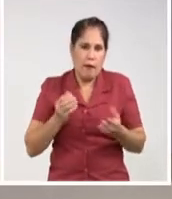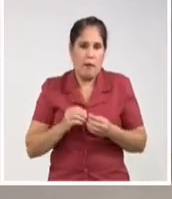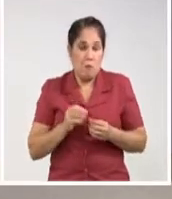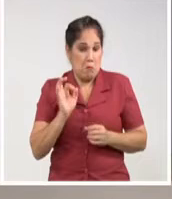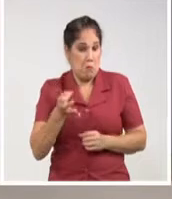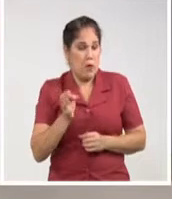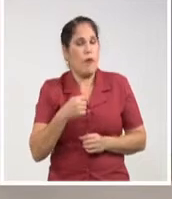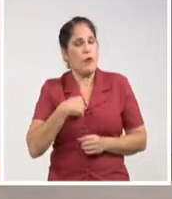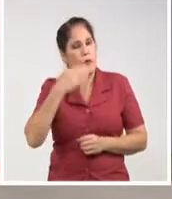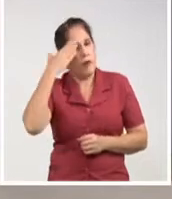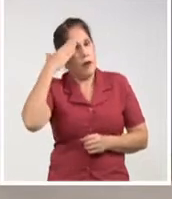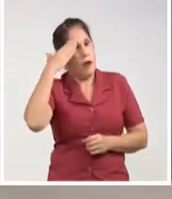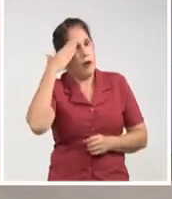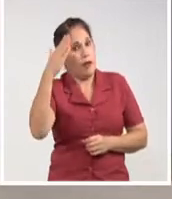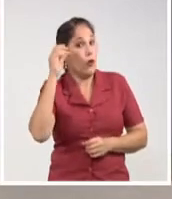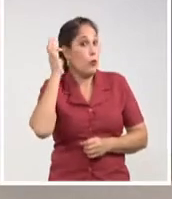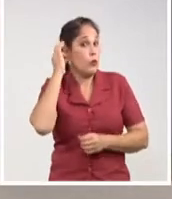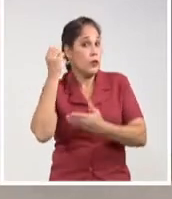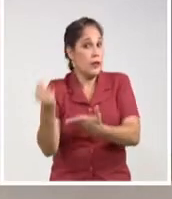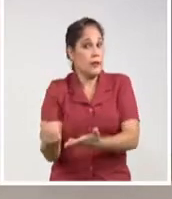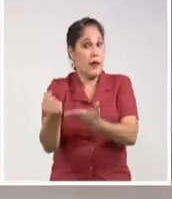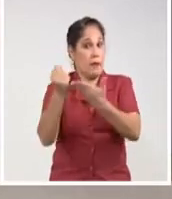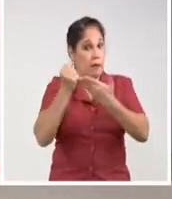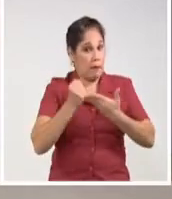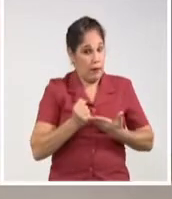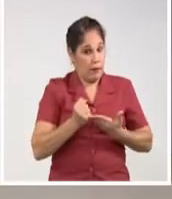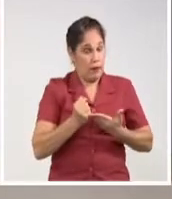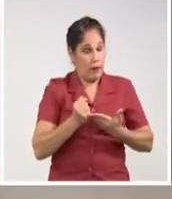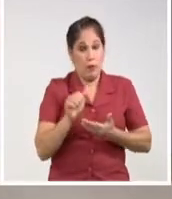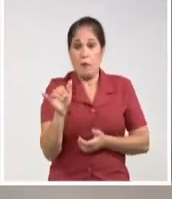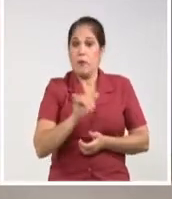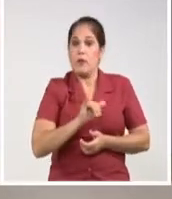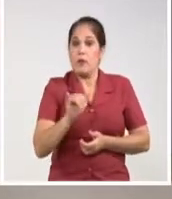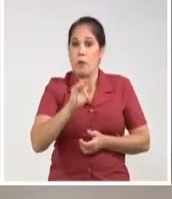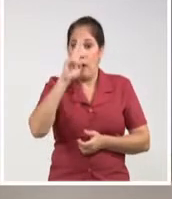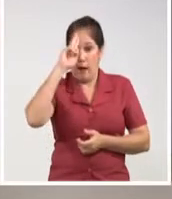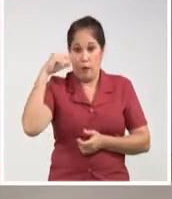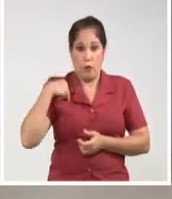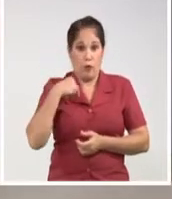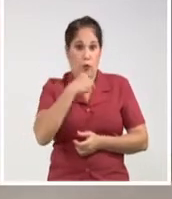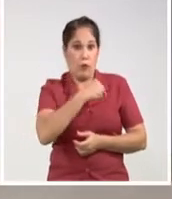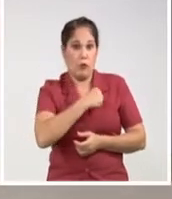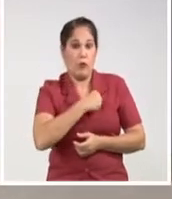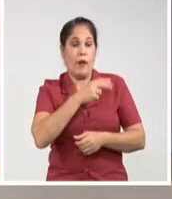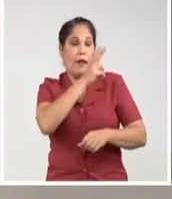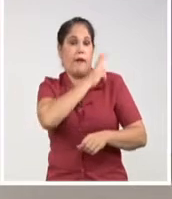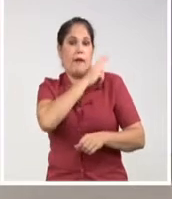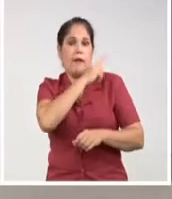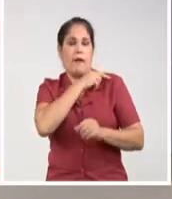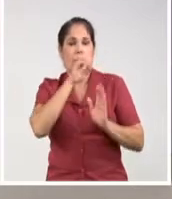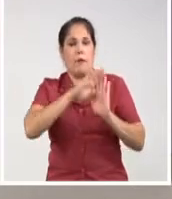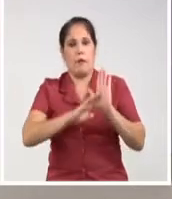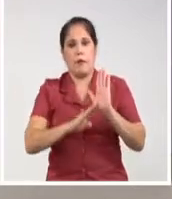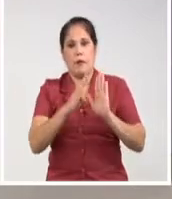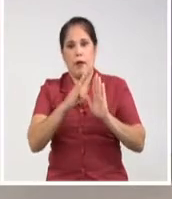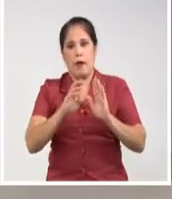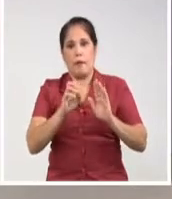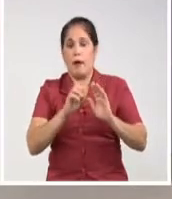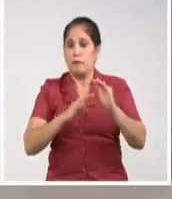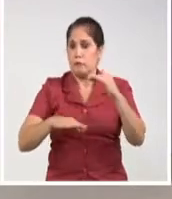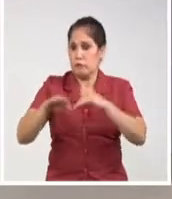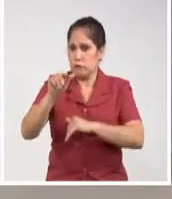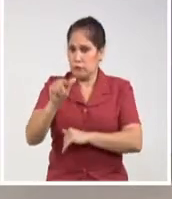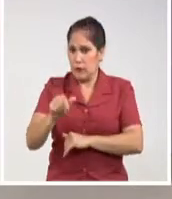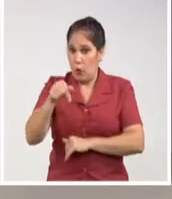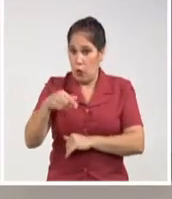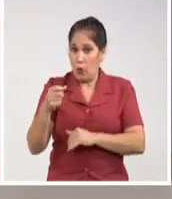eso agradezco tanto la conexión con la doctora Lena López Ambrón, jefa del programa de inmunización del Ministerio de Salud Pública, quien nos